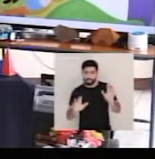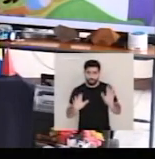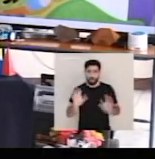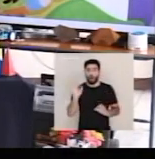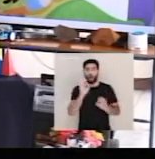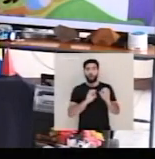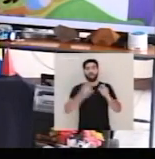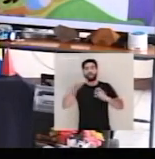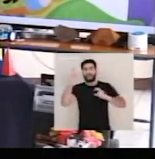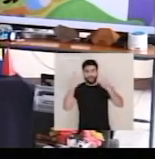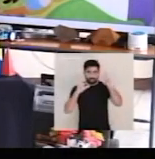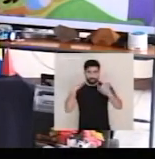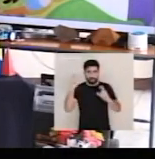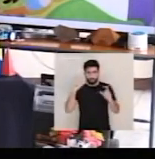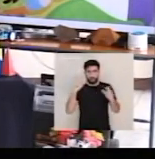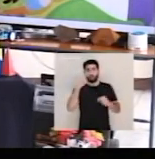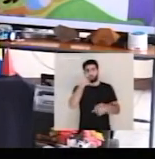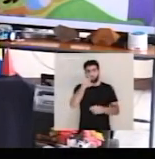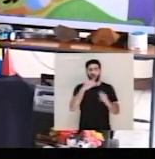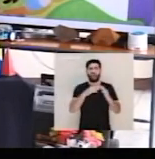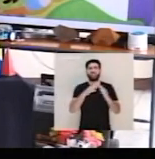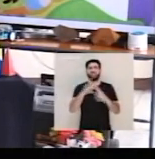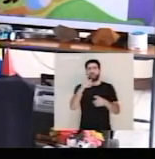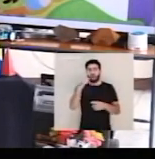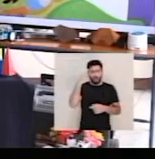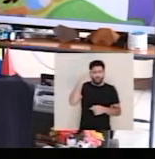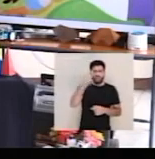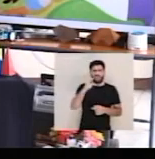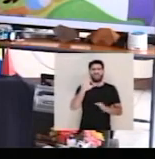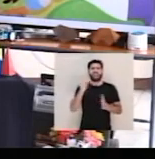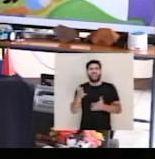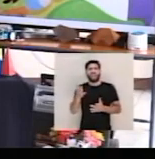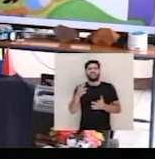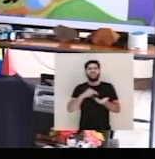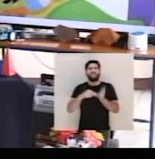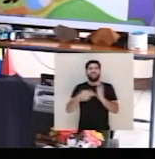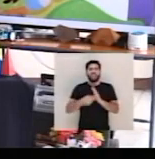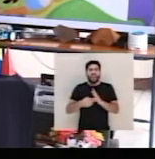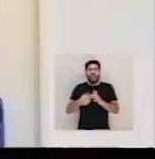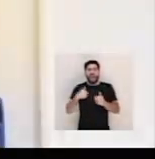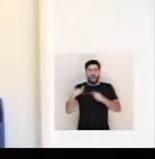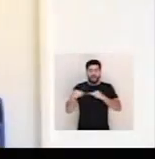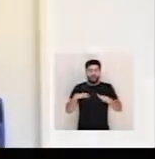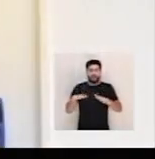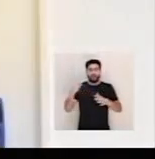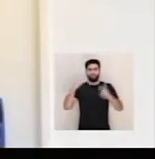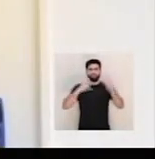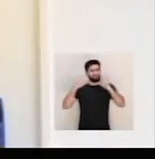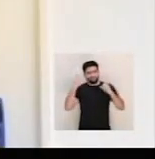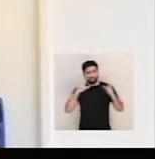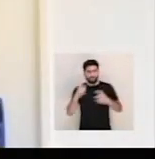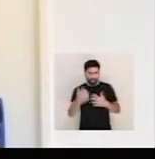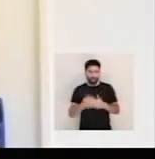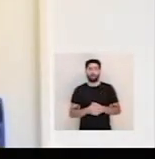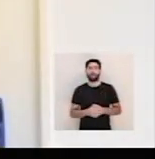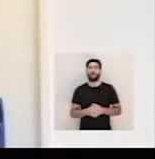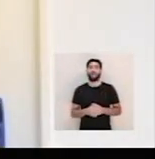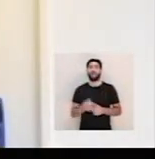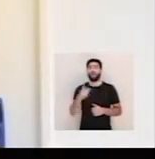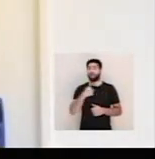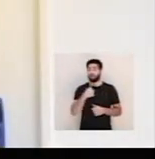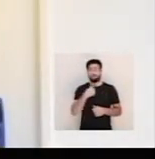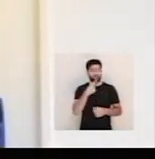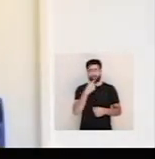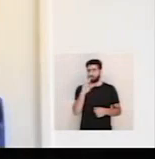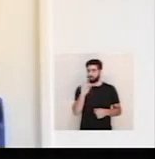gesto y tú en casa tienes que adivinar qué es lo que yo realicé. Para esto, yo